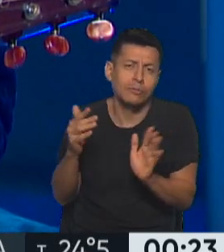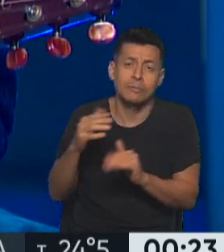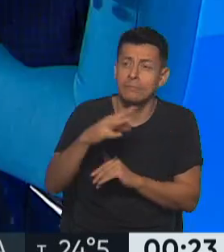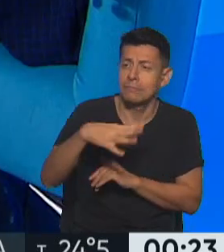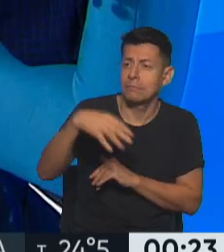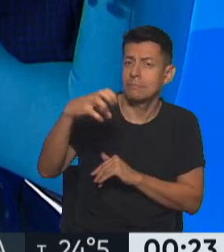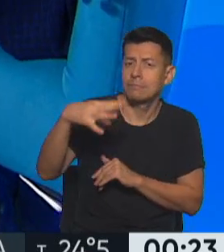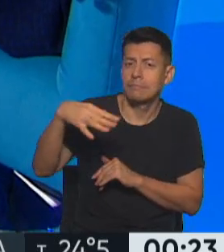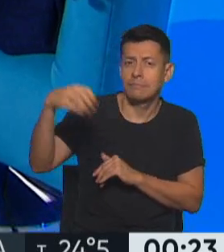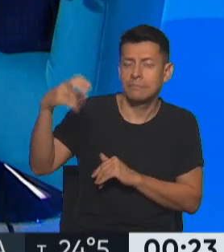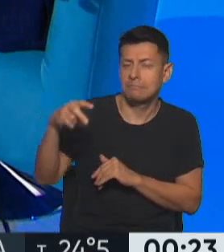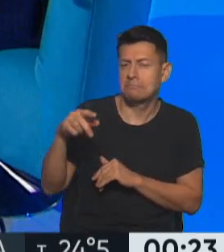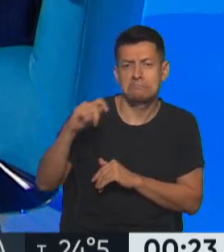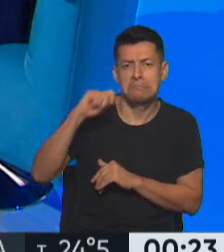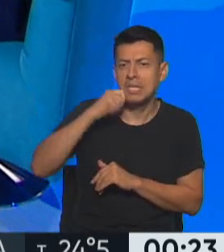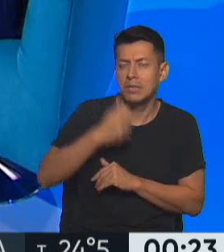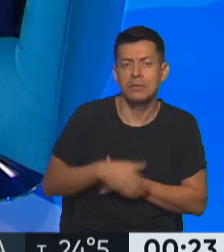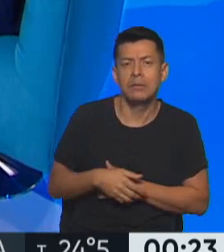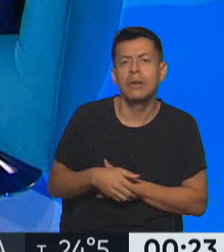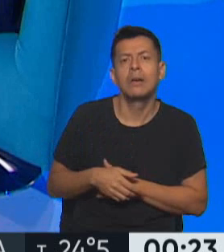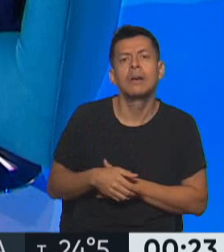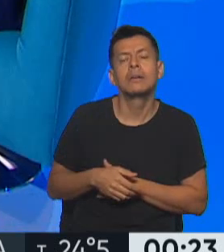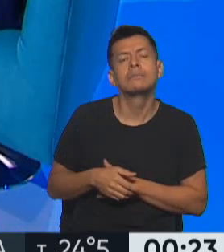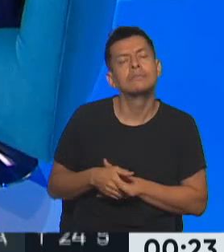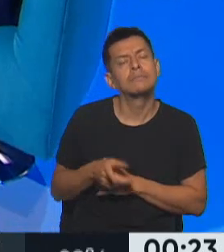bellísimo, sí. Que tiene